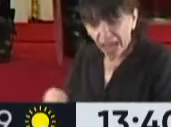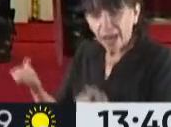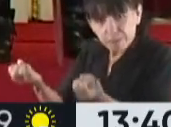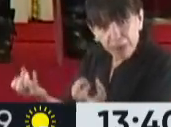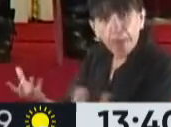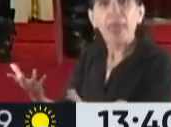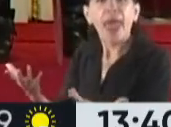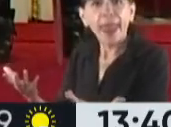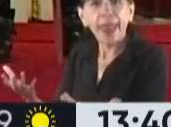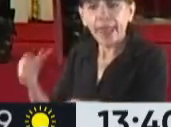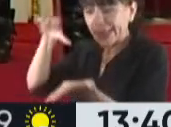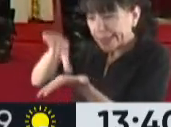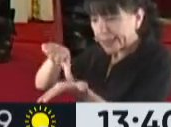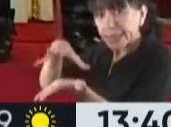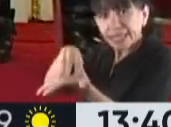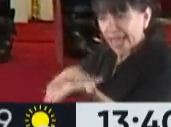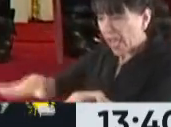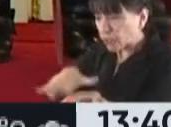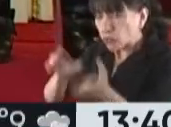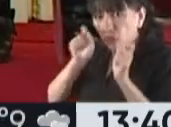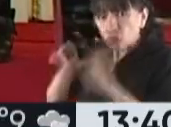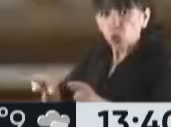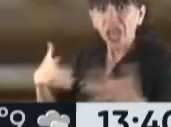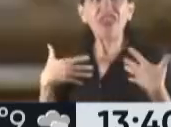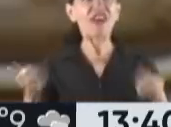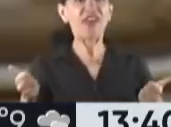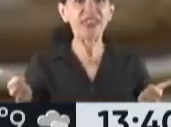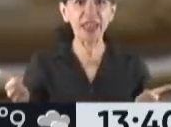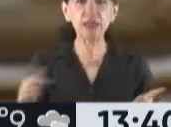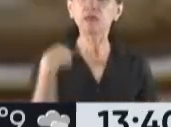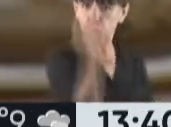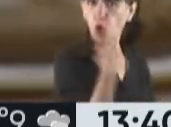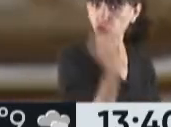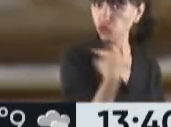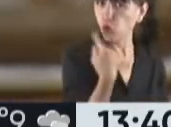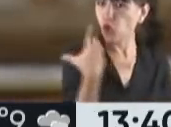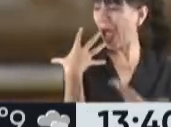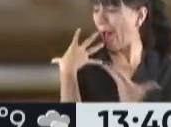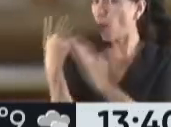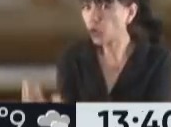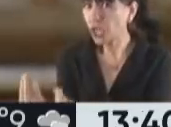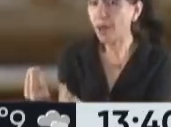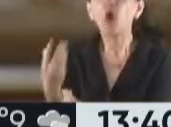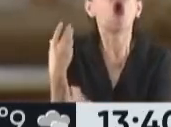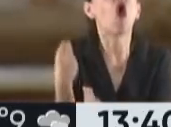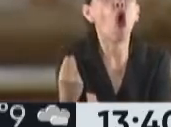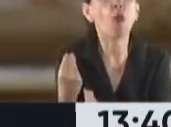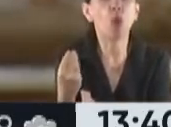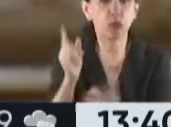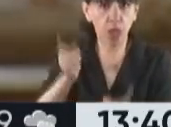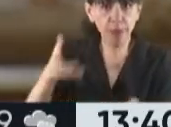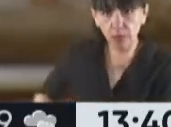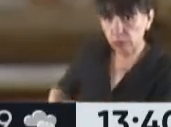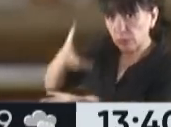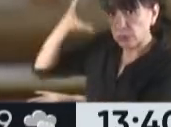integridad territorial y su soberanía. Nosotros apoyamos a Ucrania también con ayuda financiera y